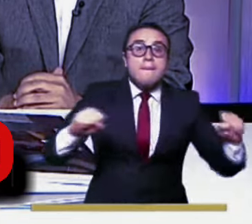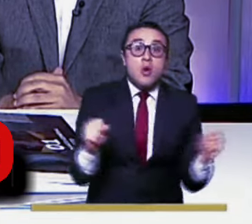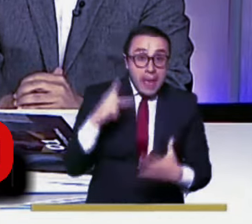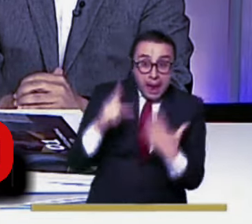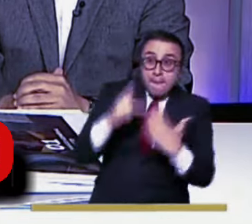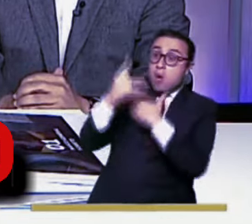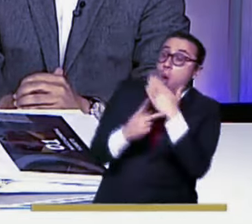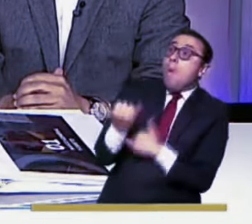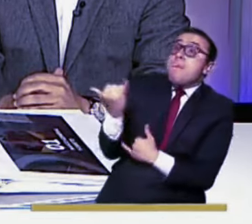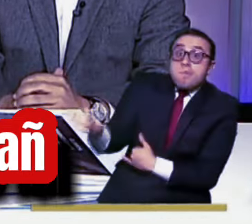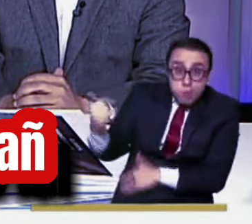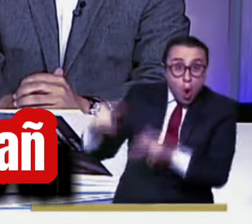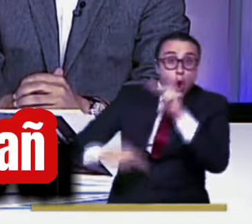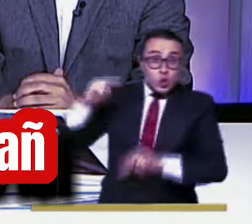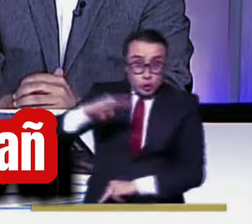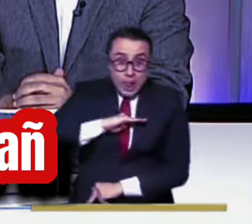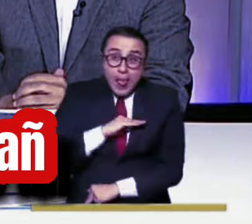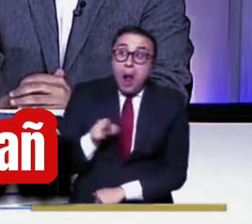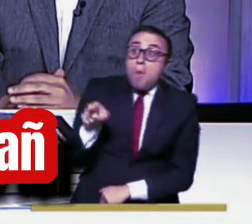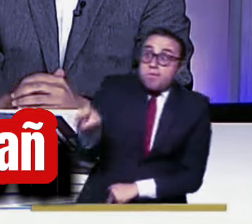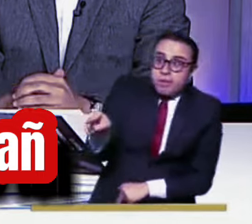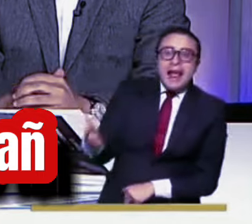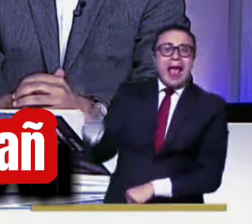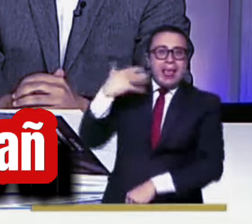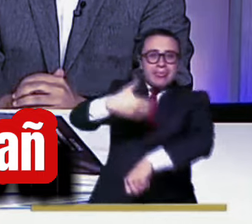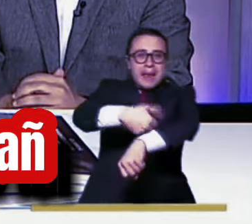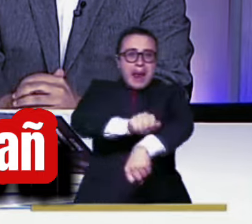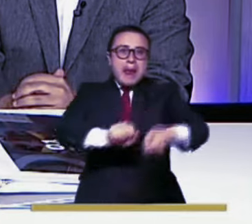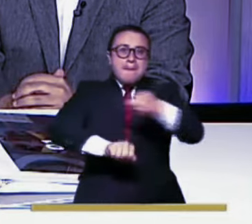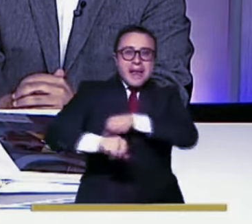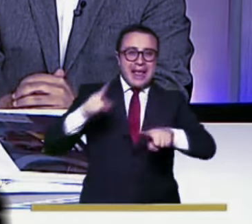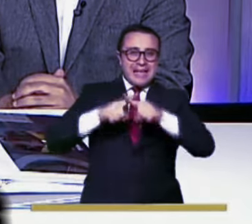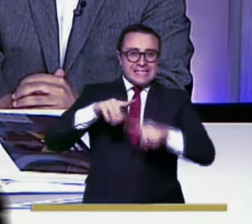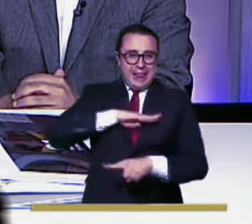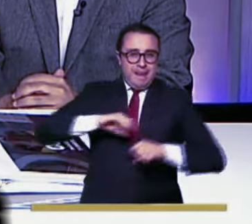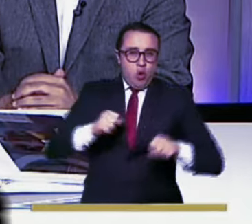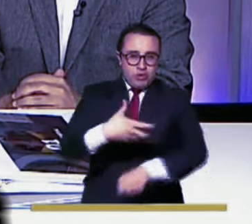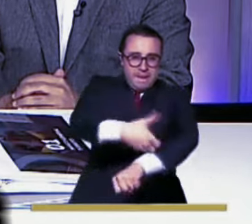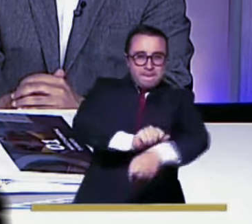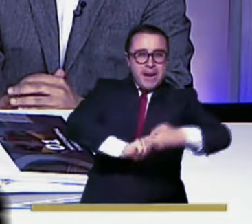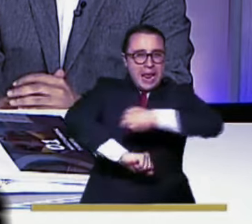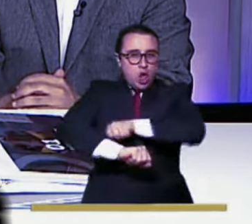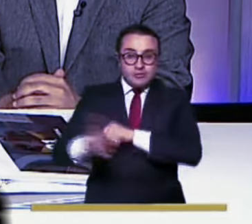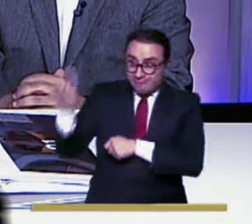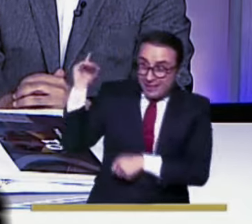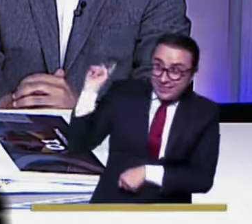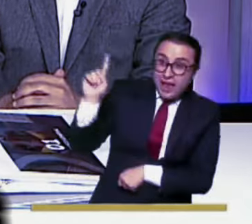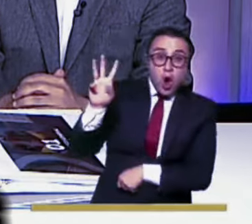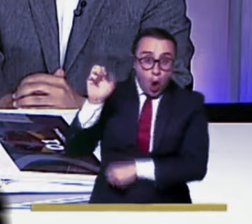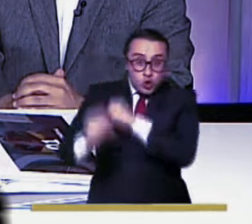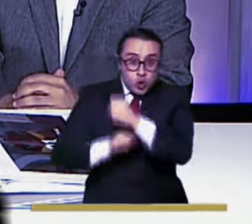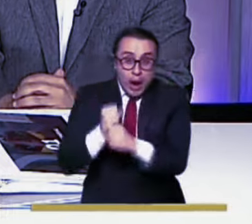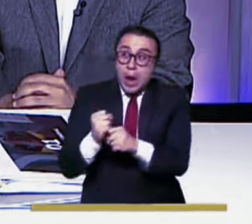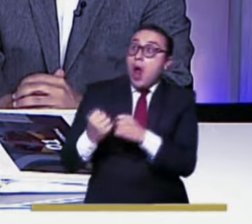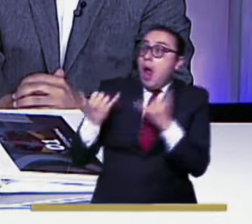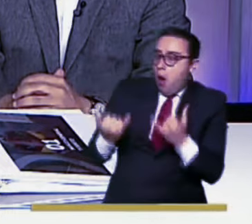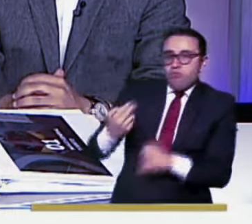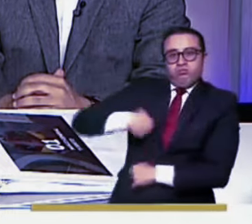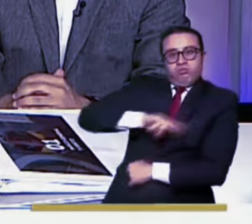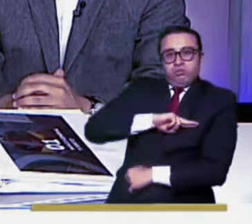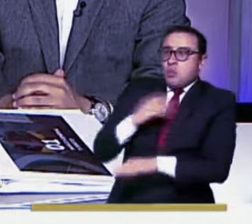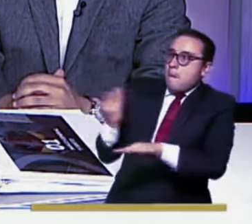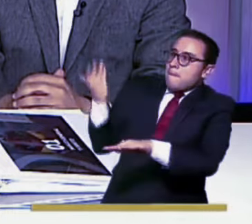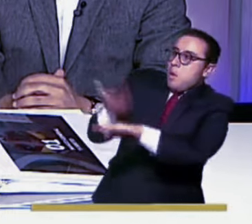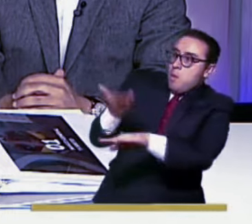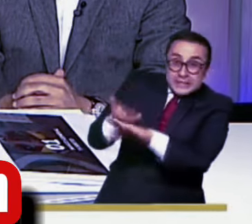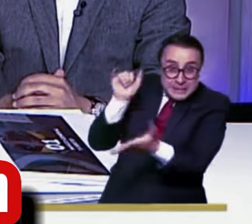por la alcaldía desde los tiempos de Peñalosa hace 8 años y la propuesta que presentamos, que es ese